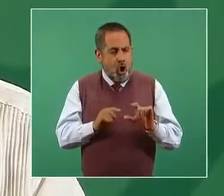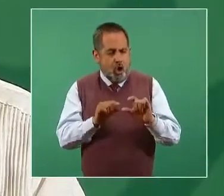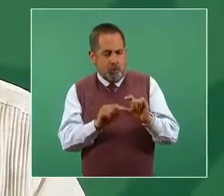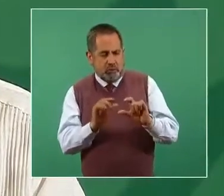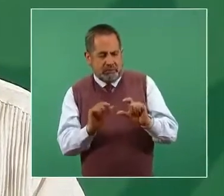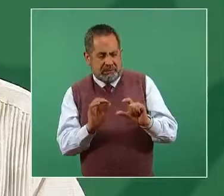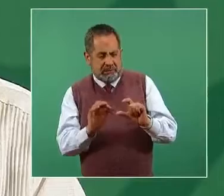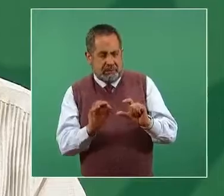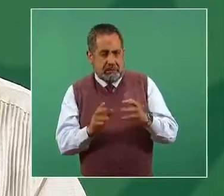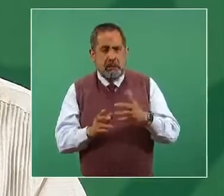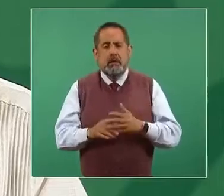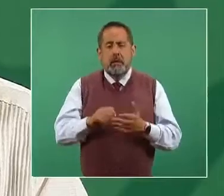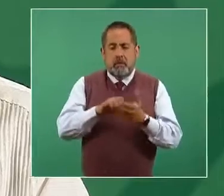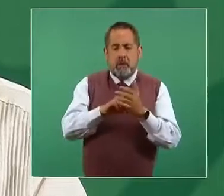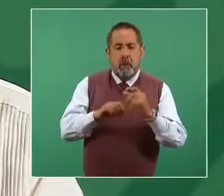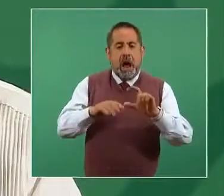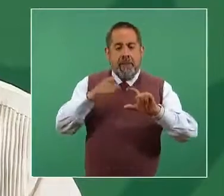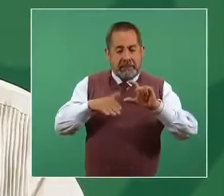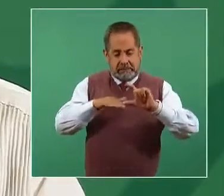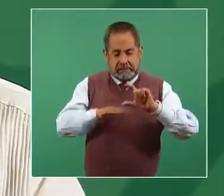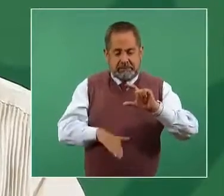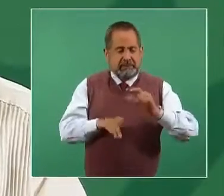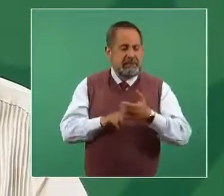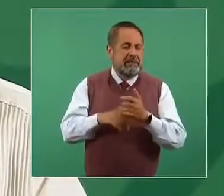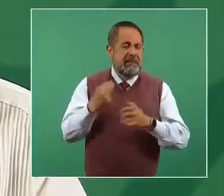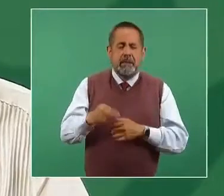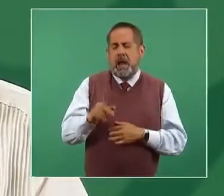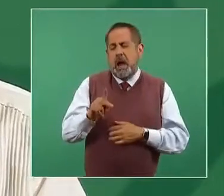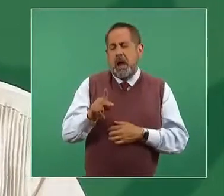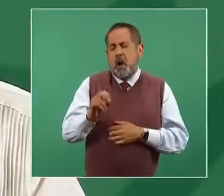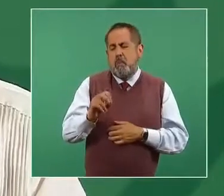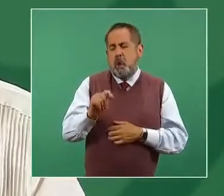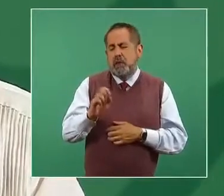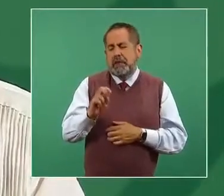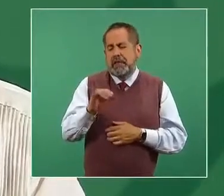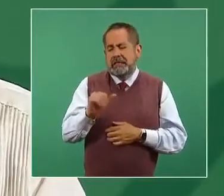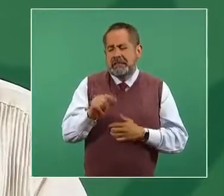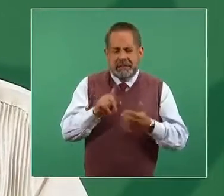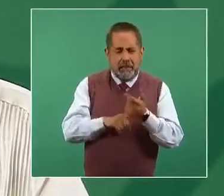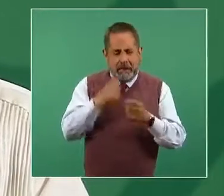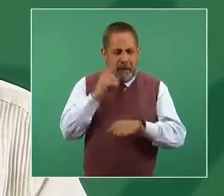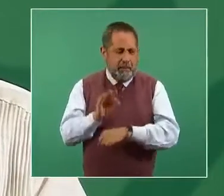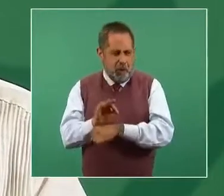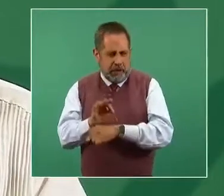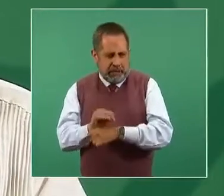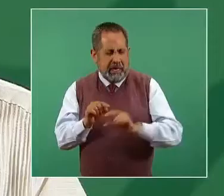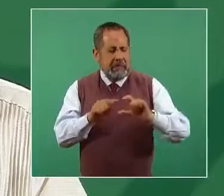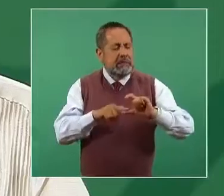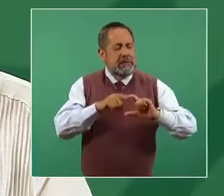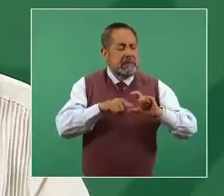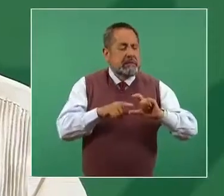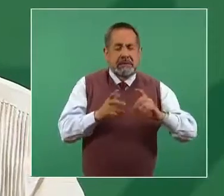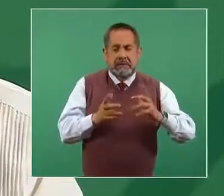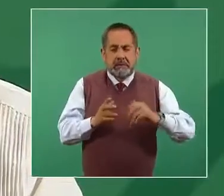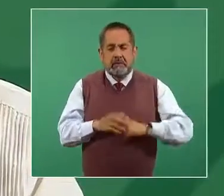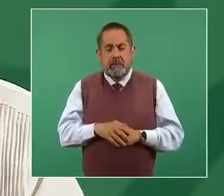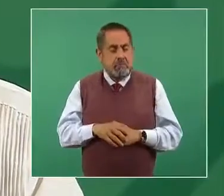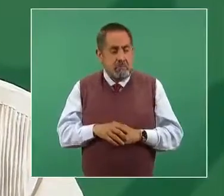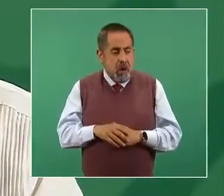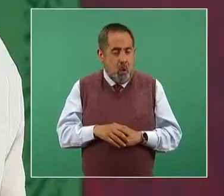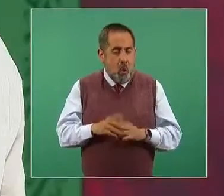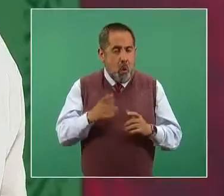afectarse son las de potencia, que se mide como capacidad protectora, y